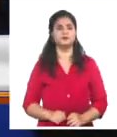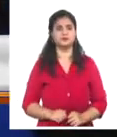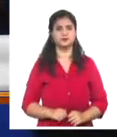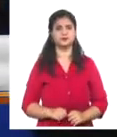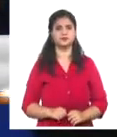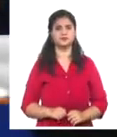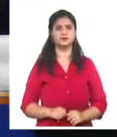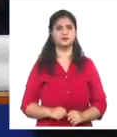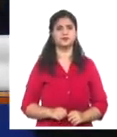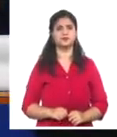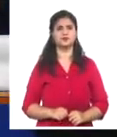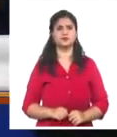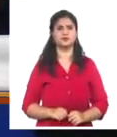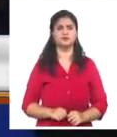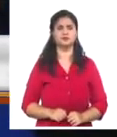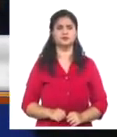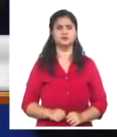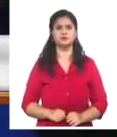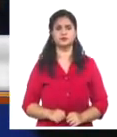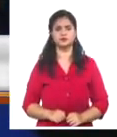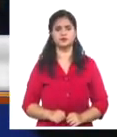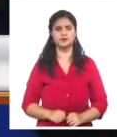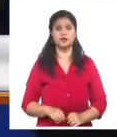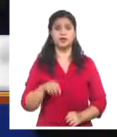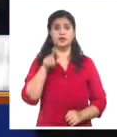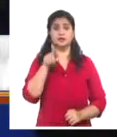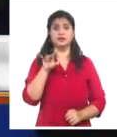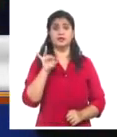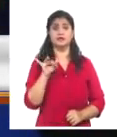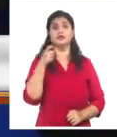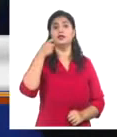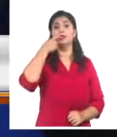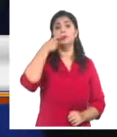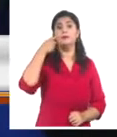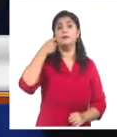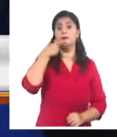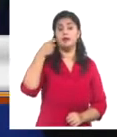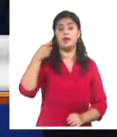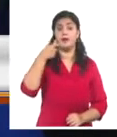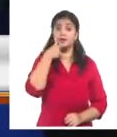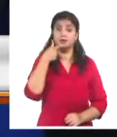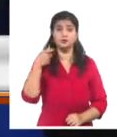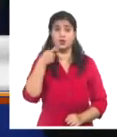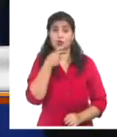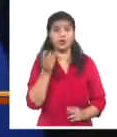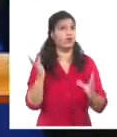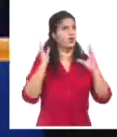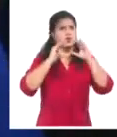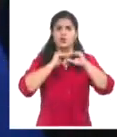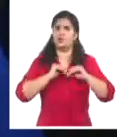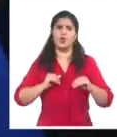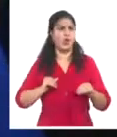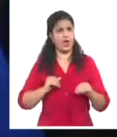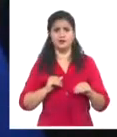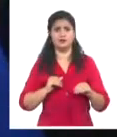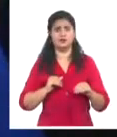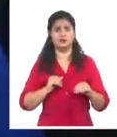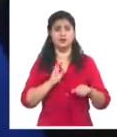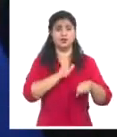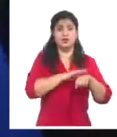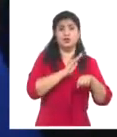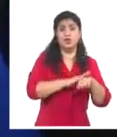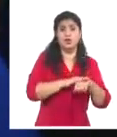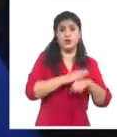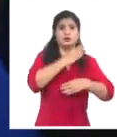Biofarm sustituye 17 productos para la red de farmacia que en este momento se producen con recursos naturales del